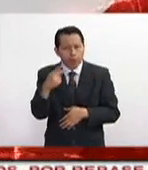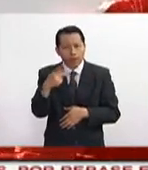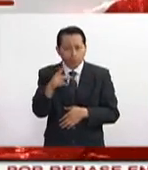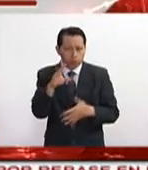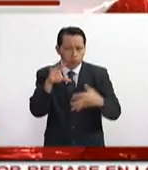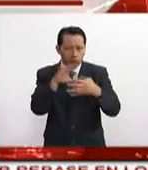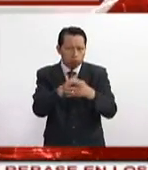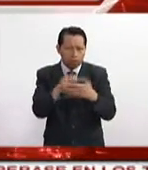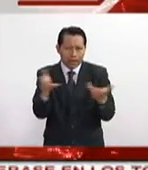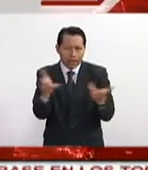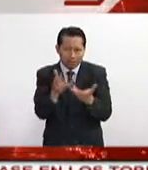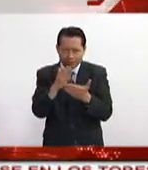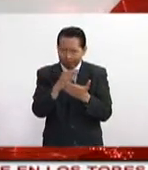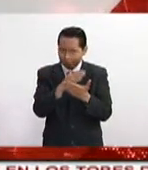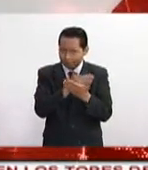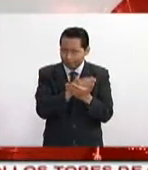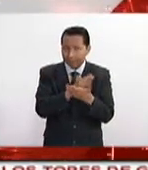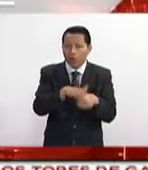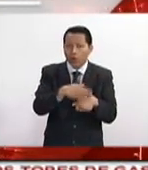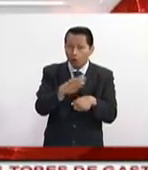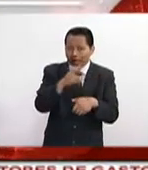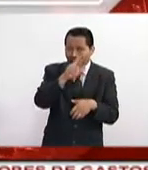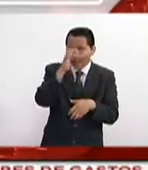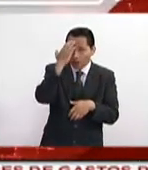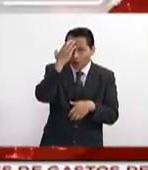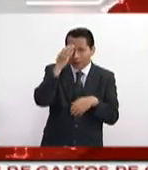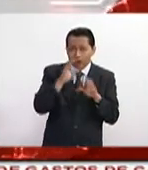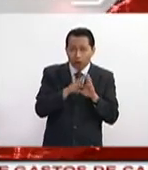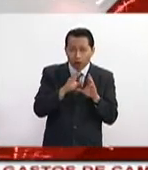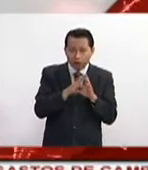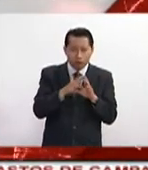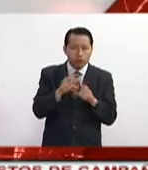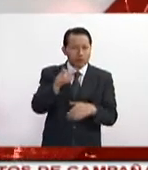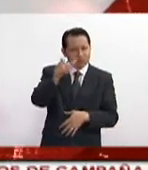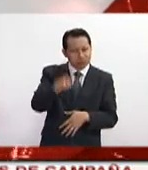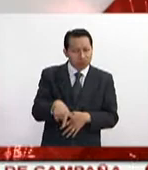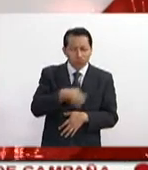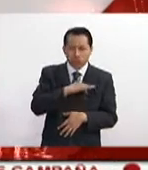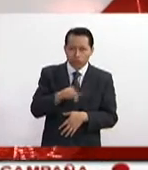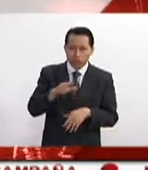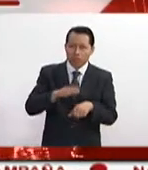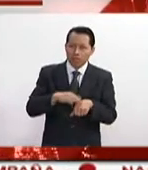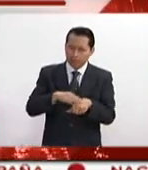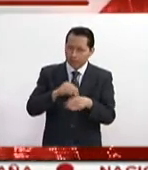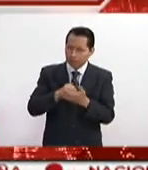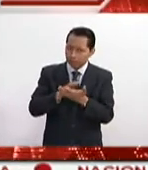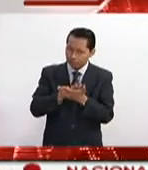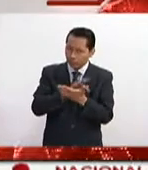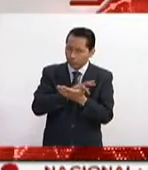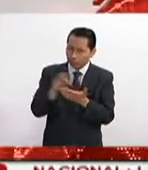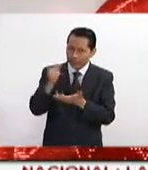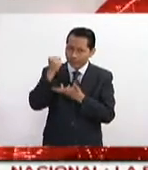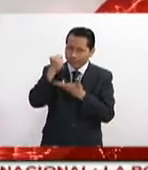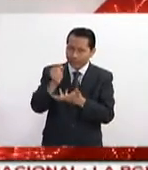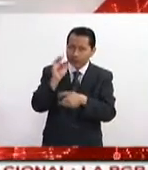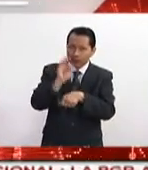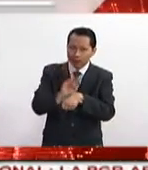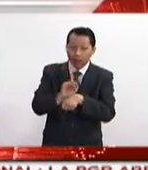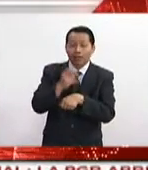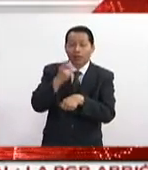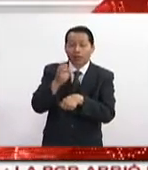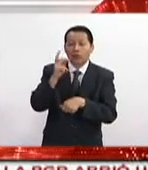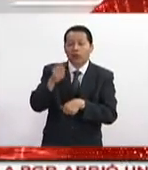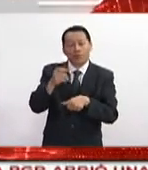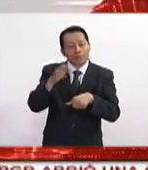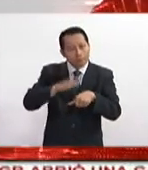capacidad. Y por lo tanto, el reconocer en una figura que le dé trascendencia a esa inversión no haría más